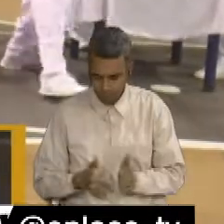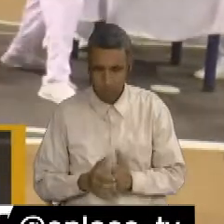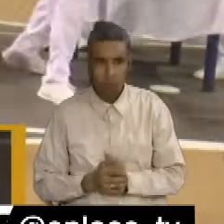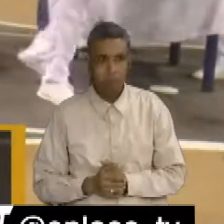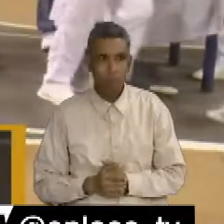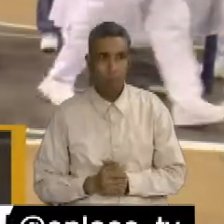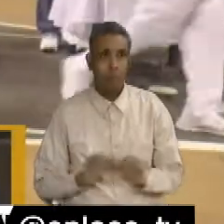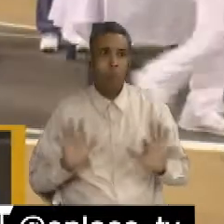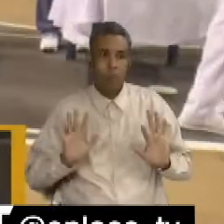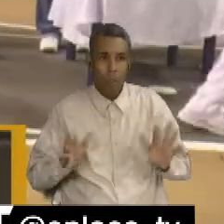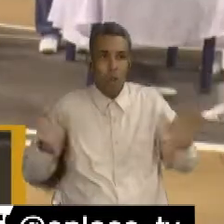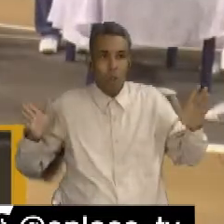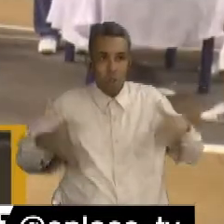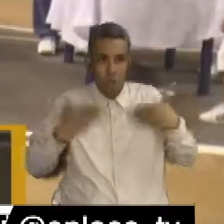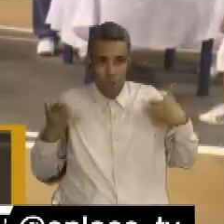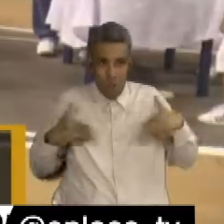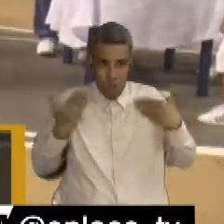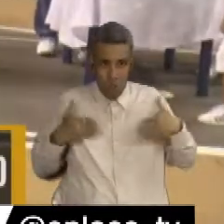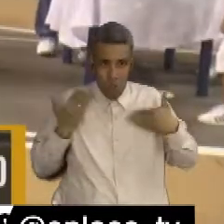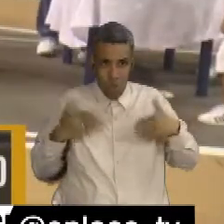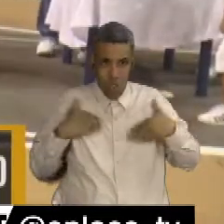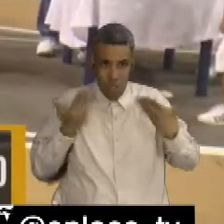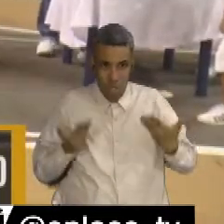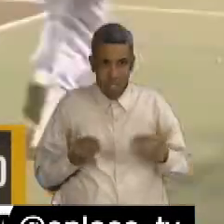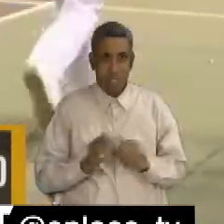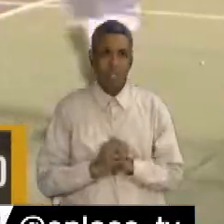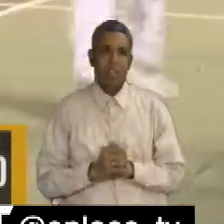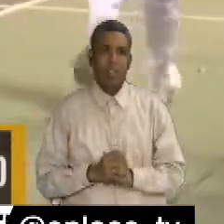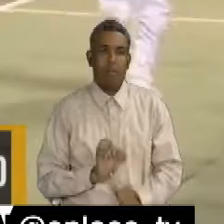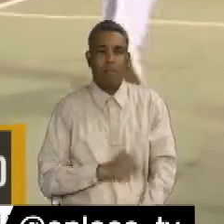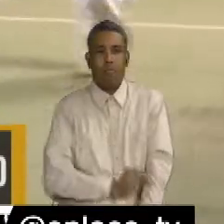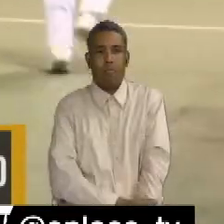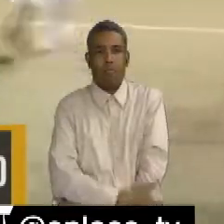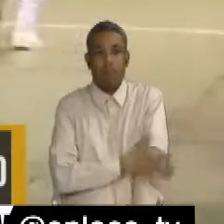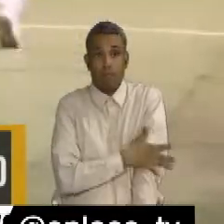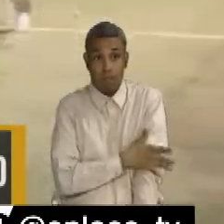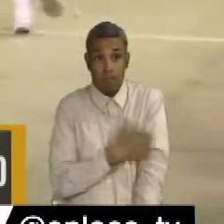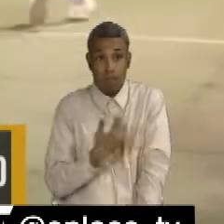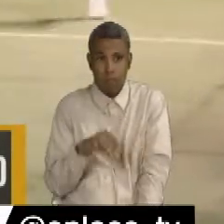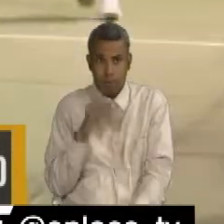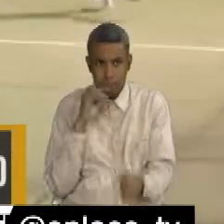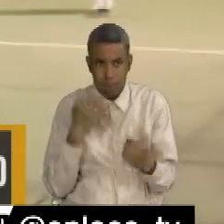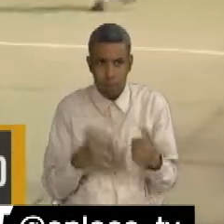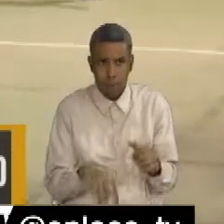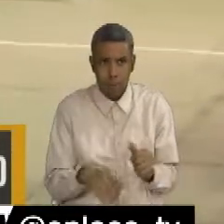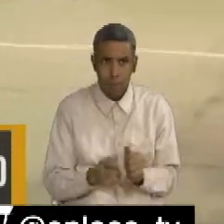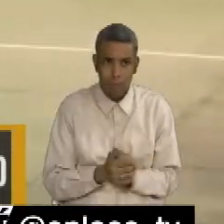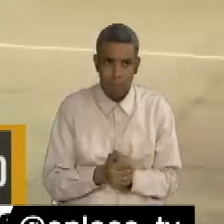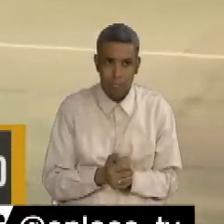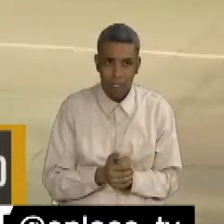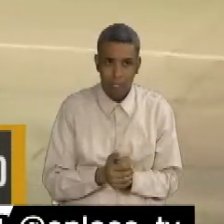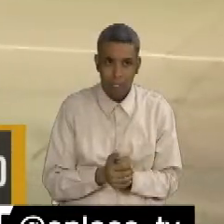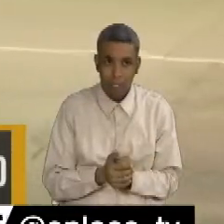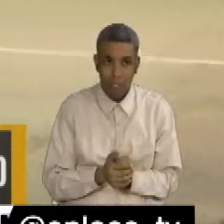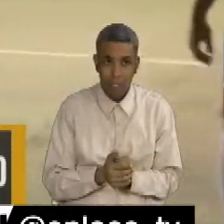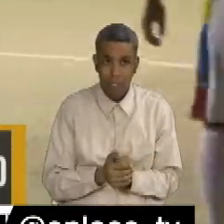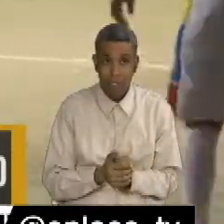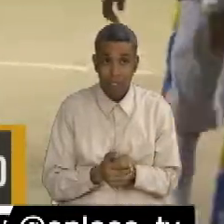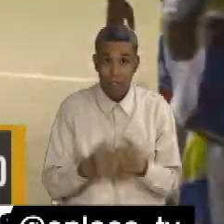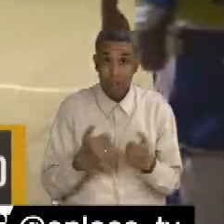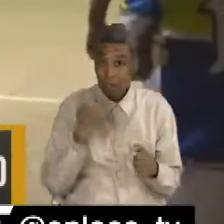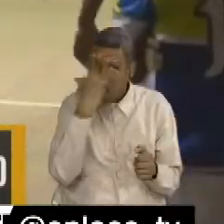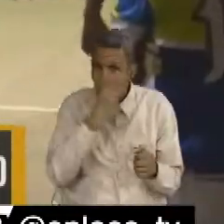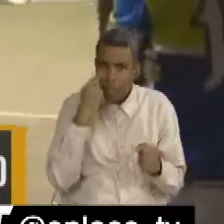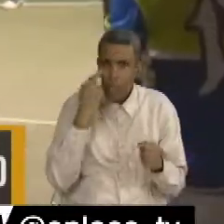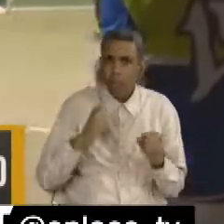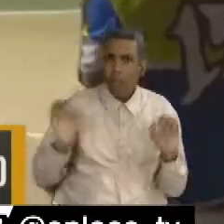terminamos contentos, tirando pues a la emoción, porque fue un lindo espectáculo, buen partido, muy limpio, la cancha totalmente